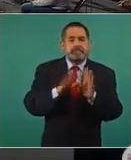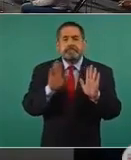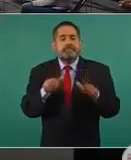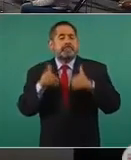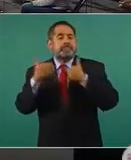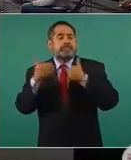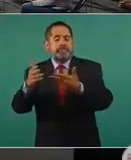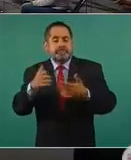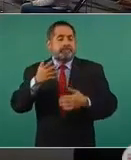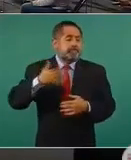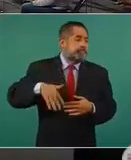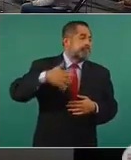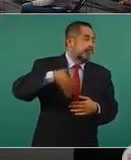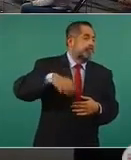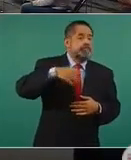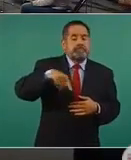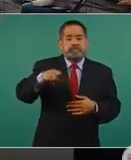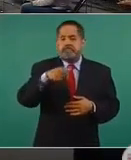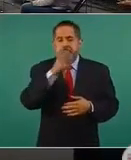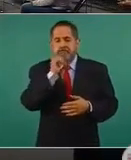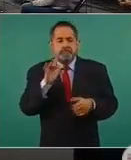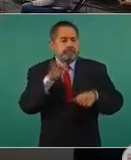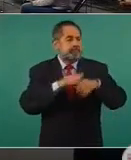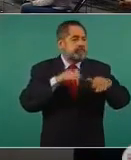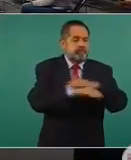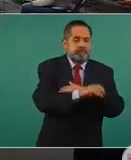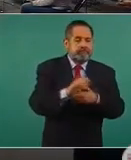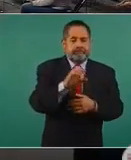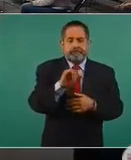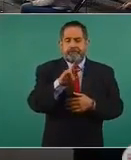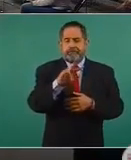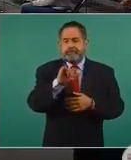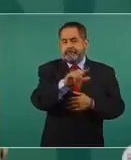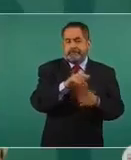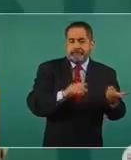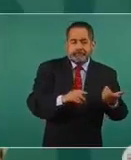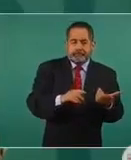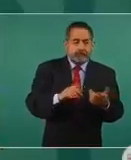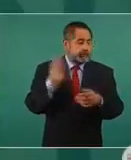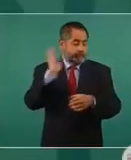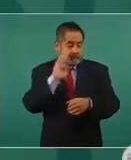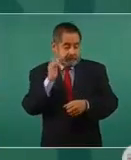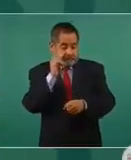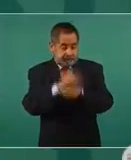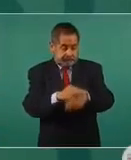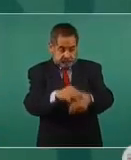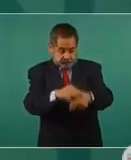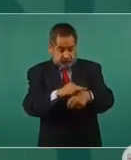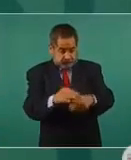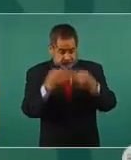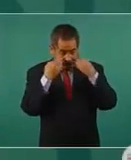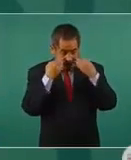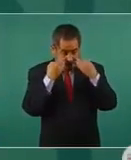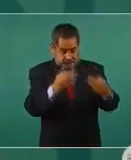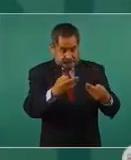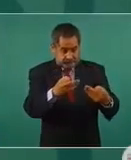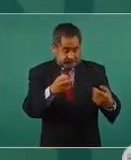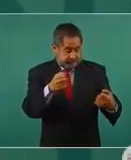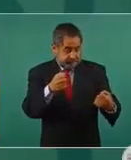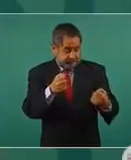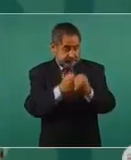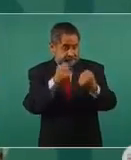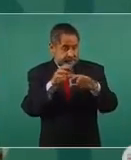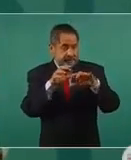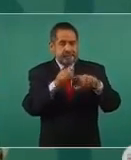afuera, andar buscando a los delincuentes para que en el ámbito de la flagrancia se diera el encuentro con ellos